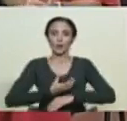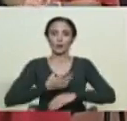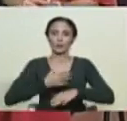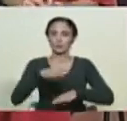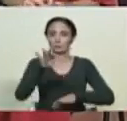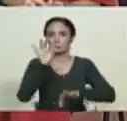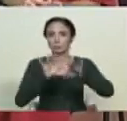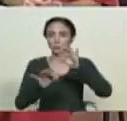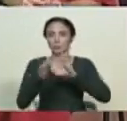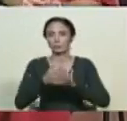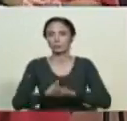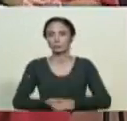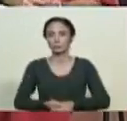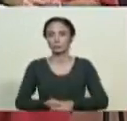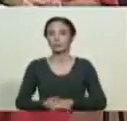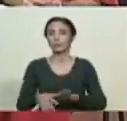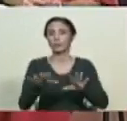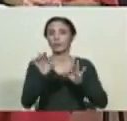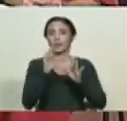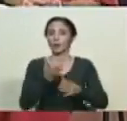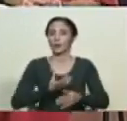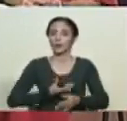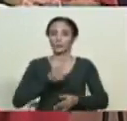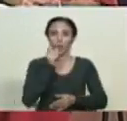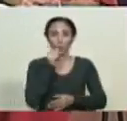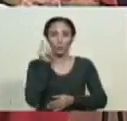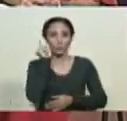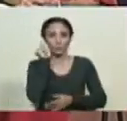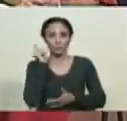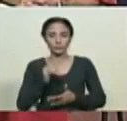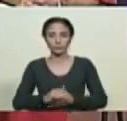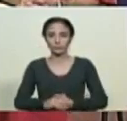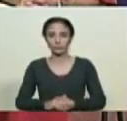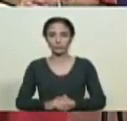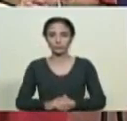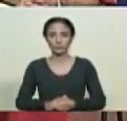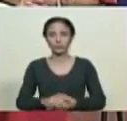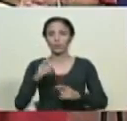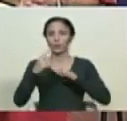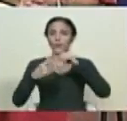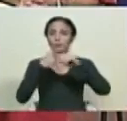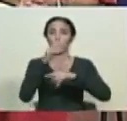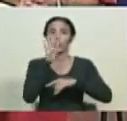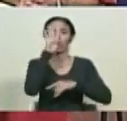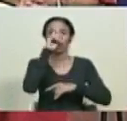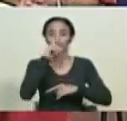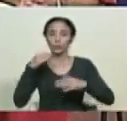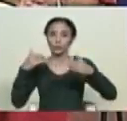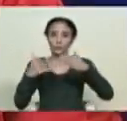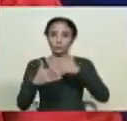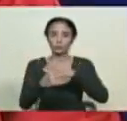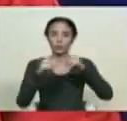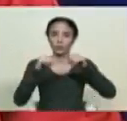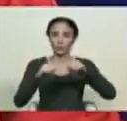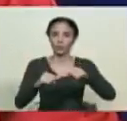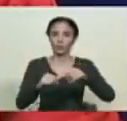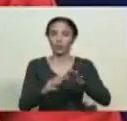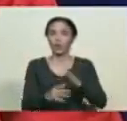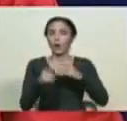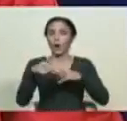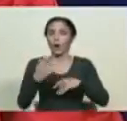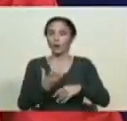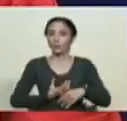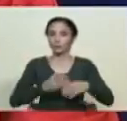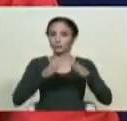elecciones municipales, para elegir los alcaldes y alcaldesas para los próximos 4 años. Unas elecciones que con